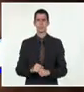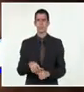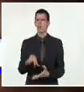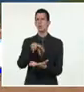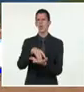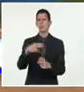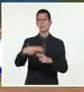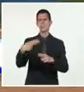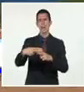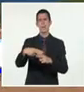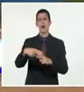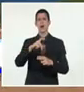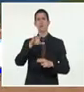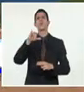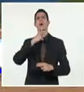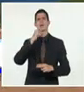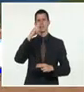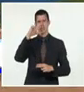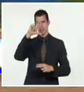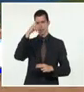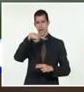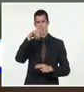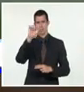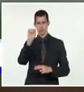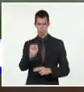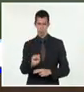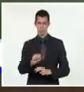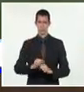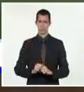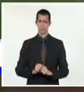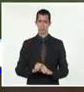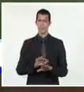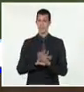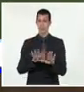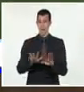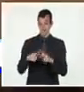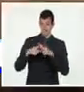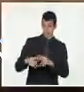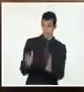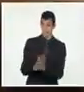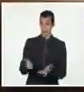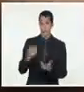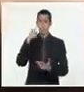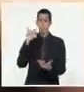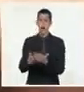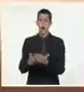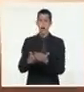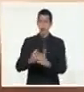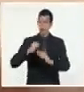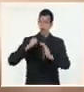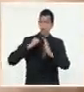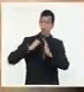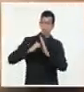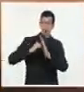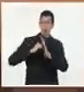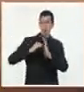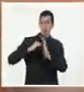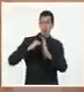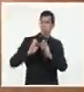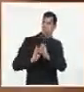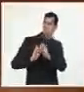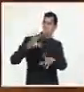Cuenca Sur. Durante el proceso de arranque ocurrió un paro eléctrico de varias unidades de bombeo que provocó su colapso. Los operarios